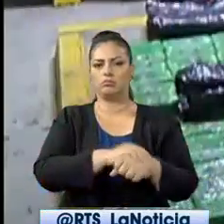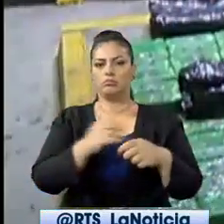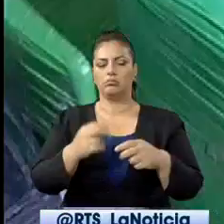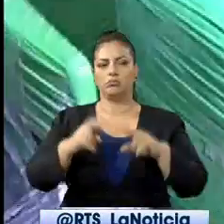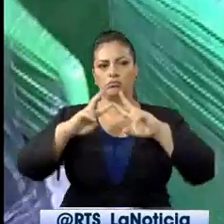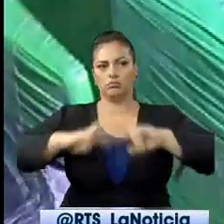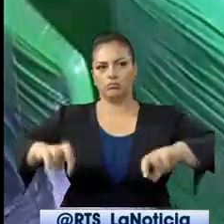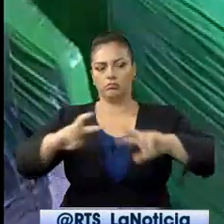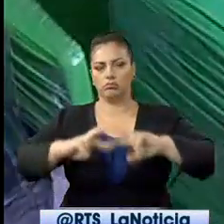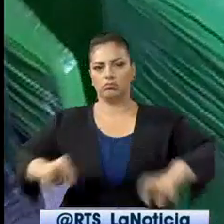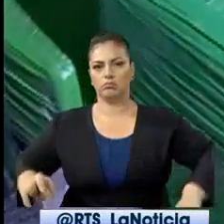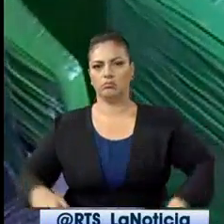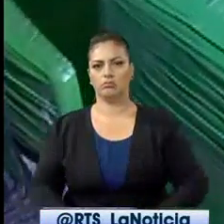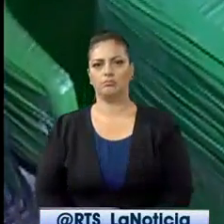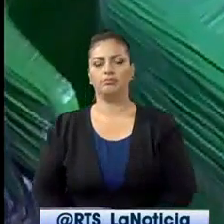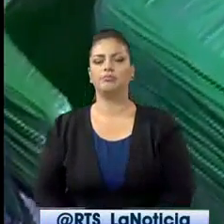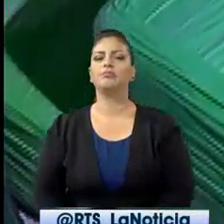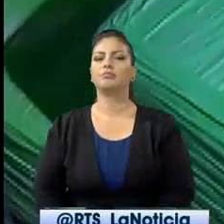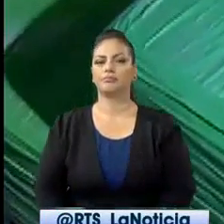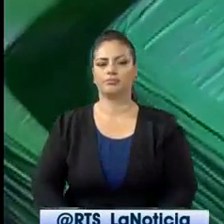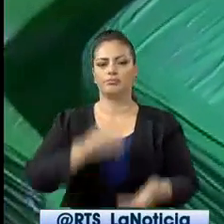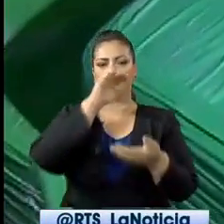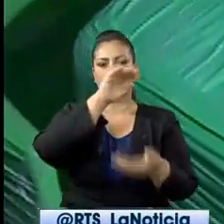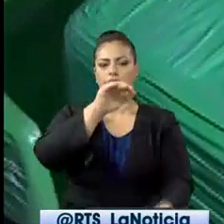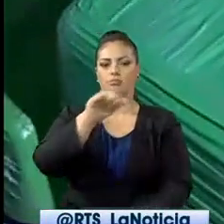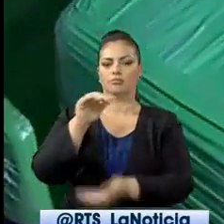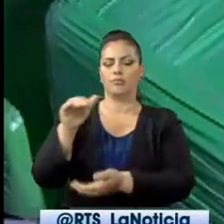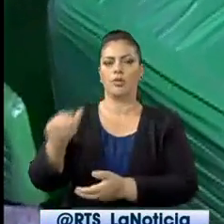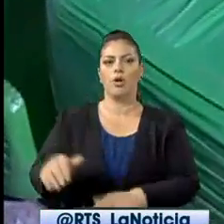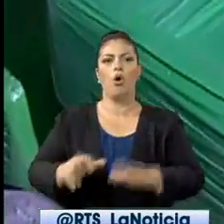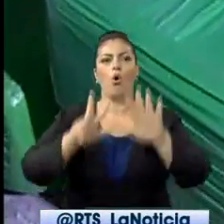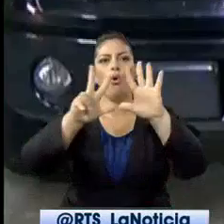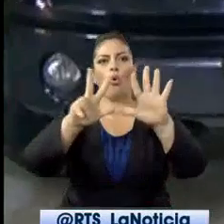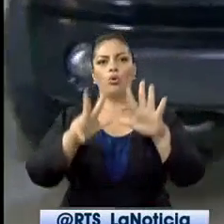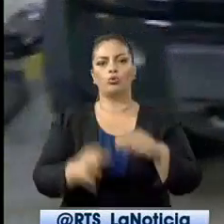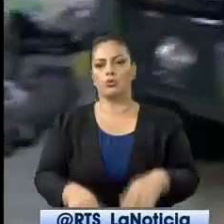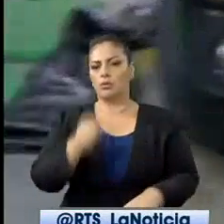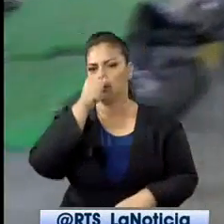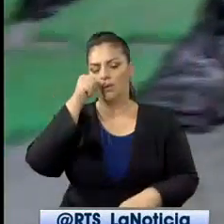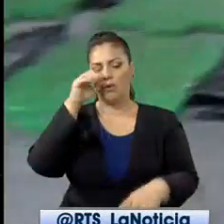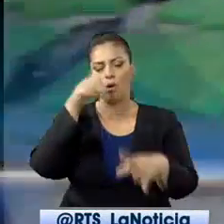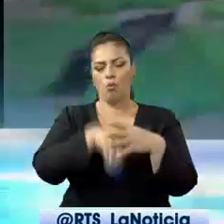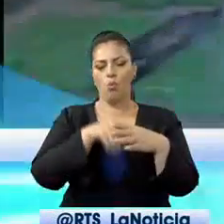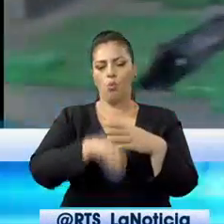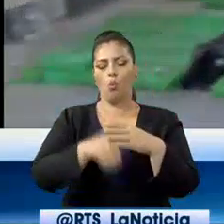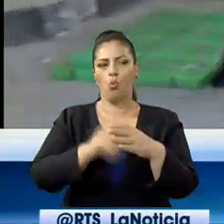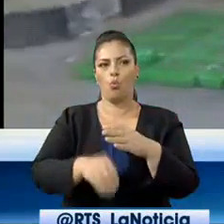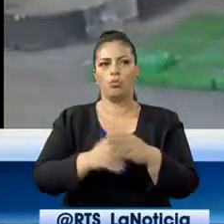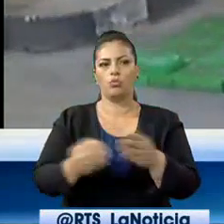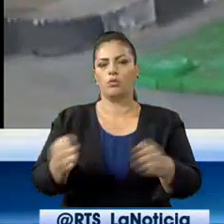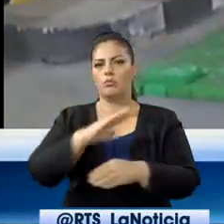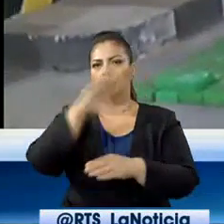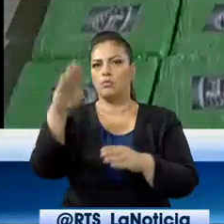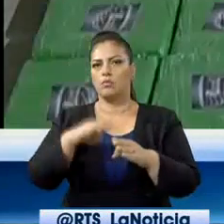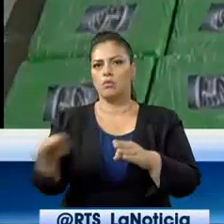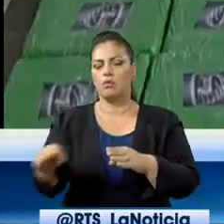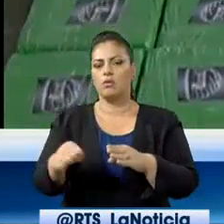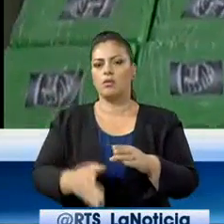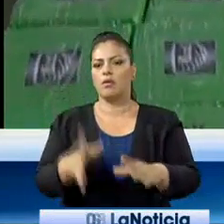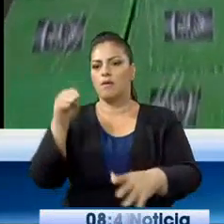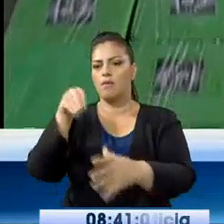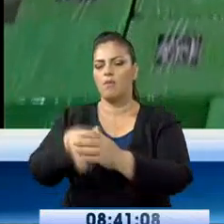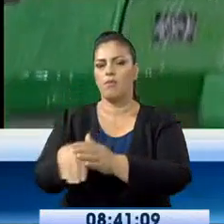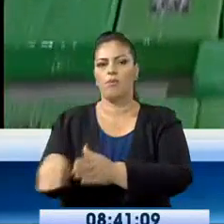La droga fue encontrada en 8 sacos de yute dentro de una camioneta que permanecía parqueada en una ciudadela del norte de Guayaquil.